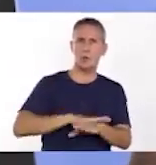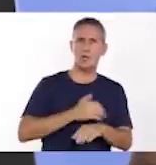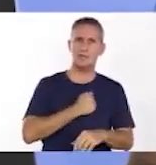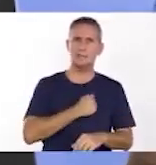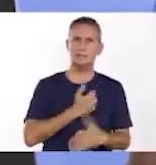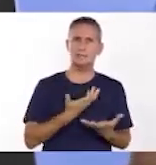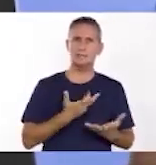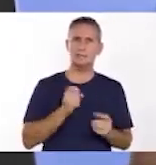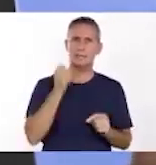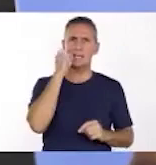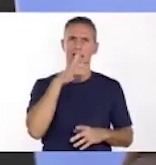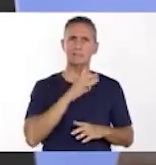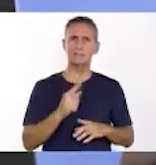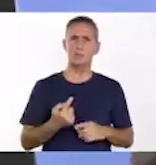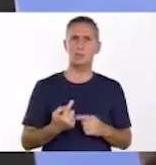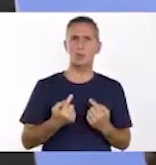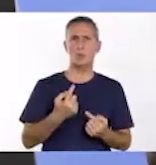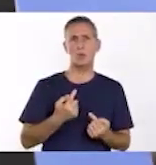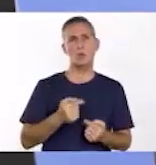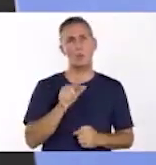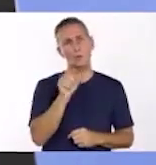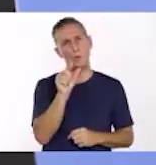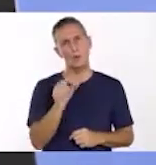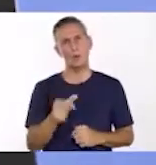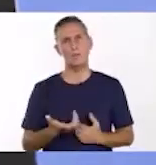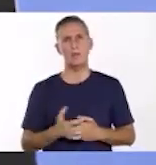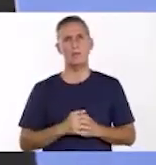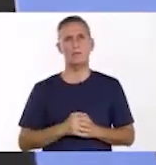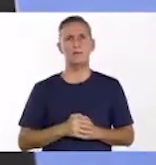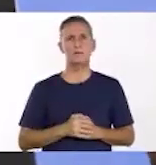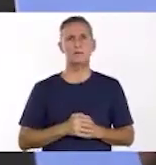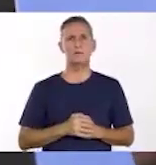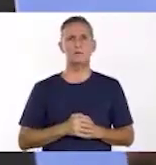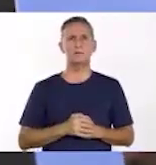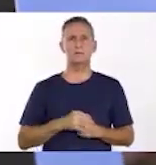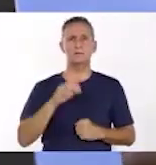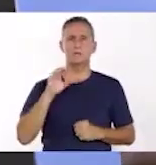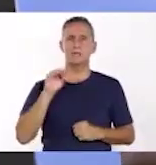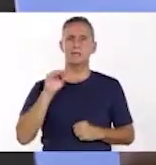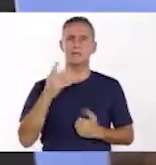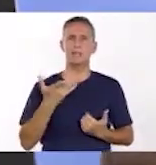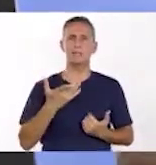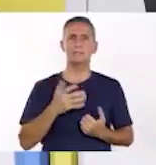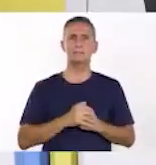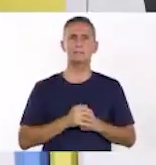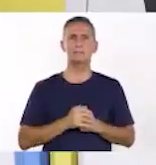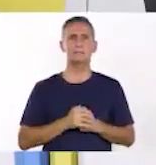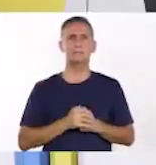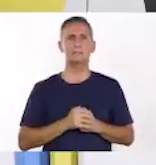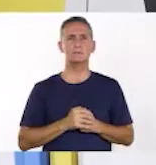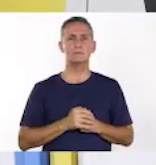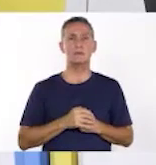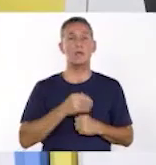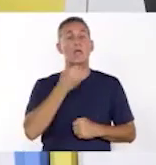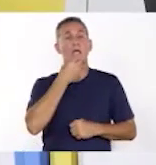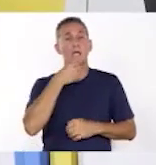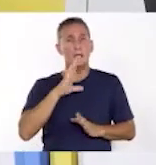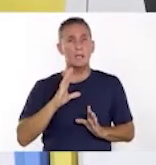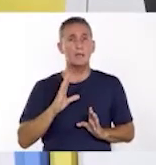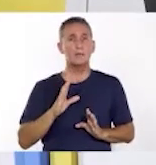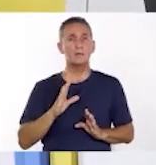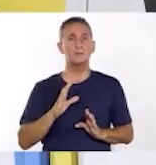quiero terminar con unas palabras que dice: Es